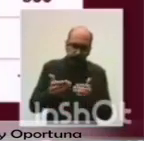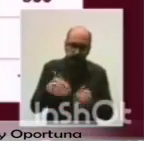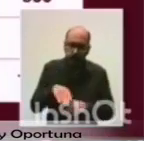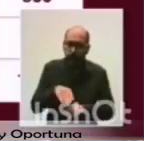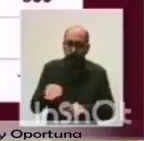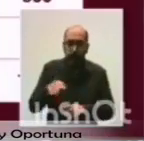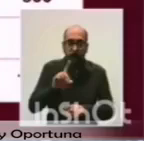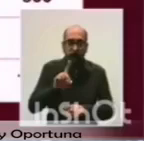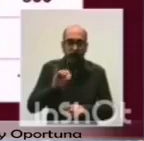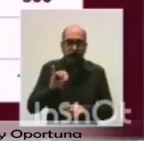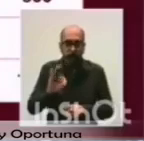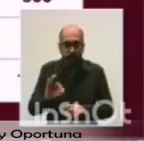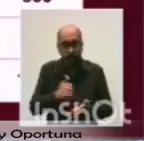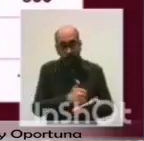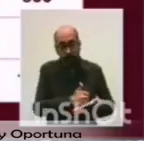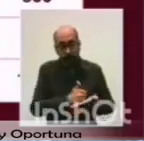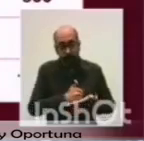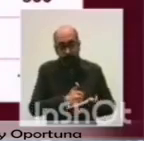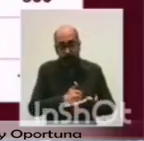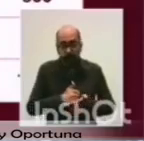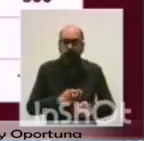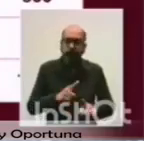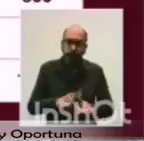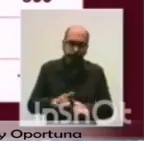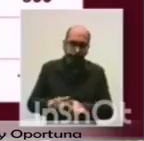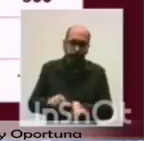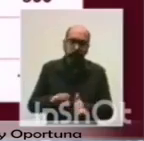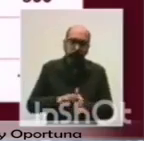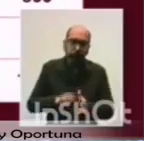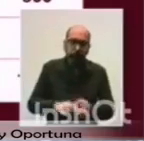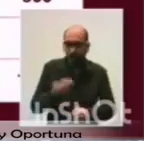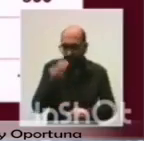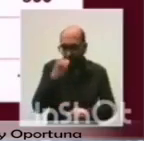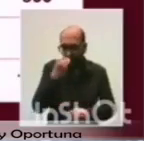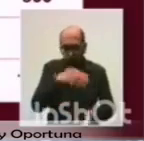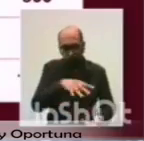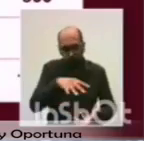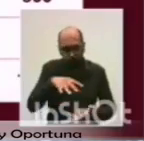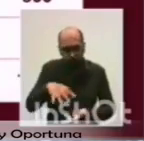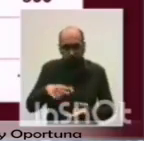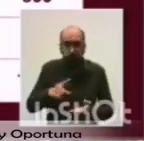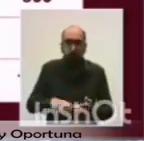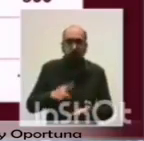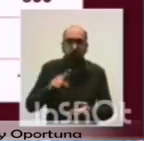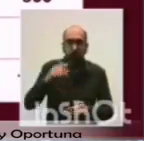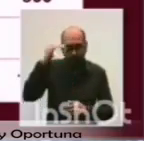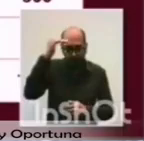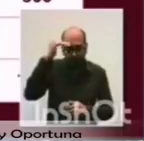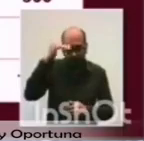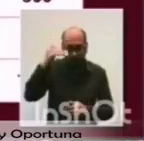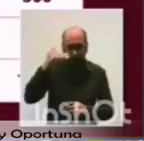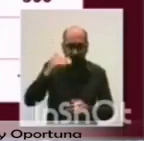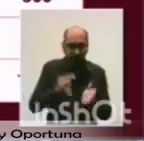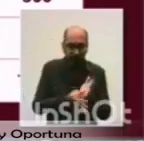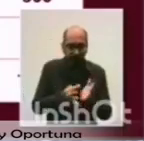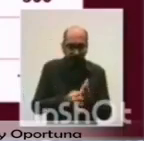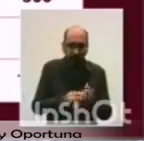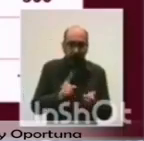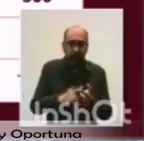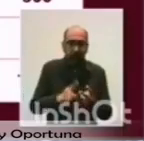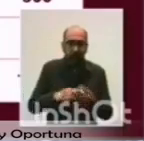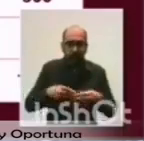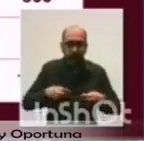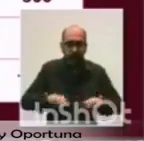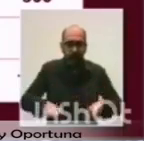nos ha estado ayudando con dotaciones diversas de alimentos, de láminas, cobijas y colchonetas que se les han